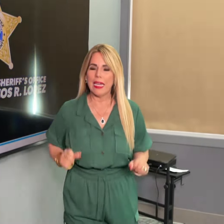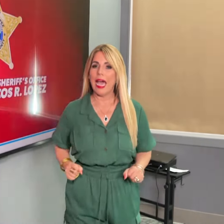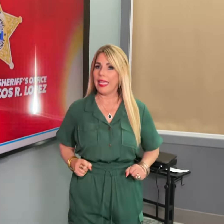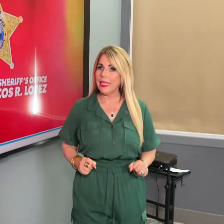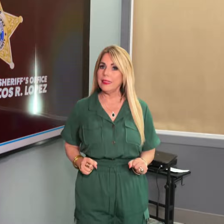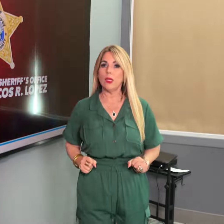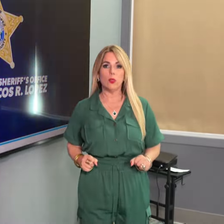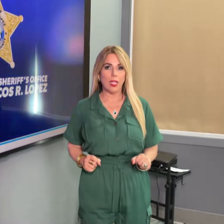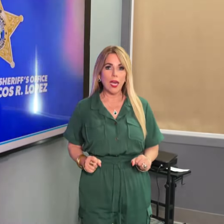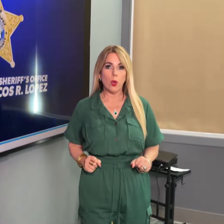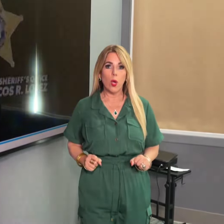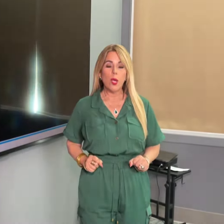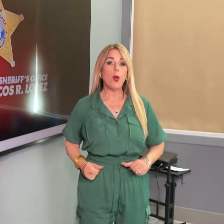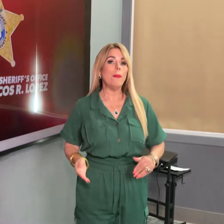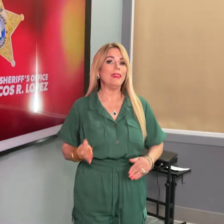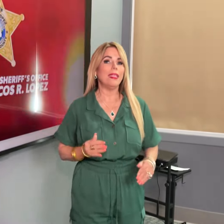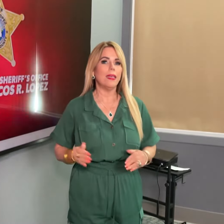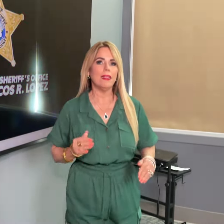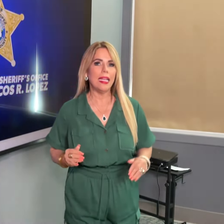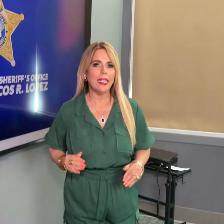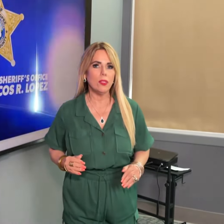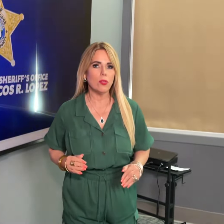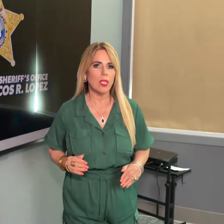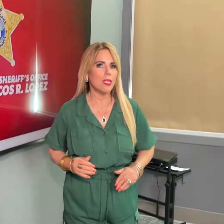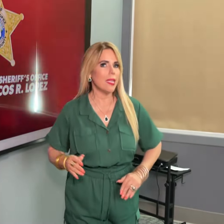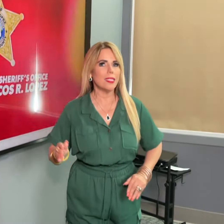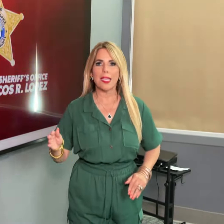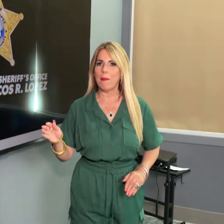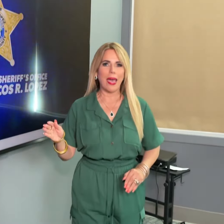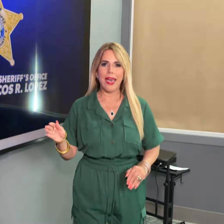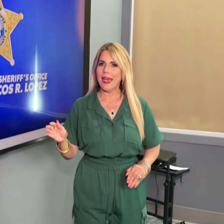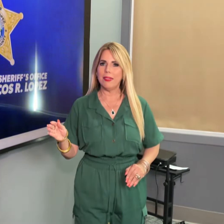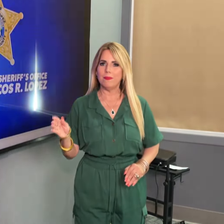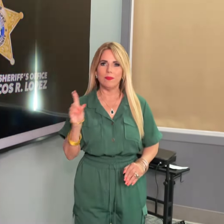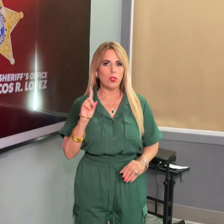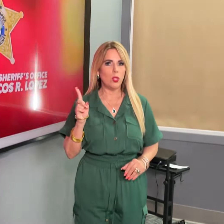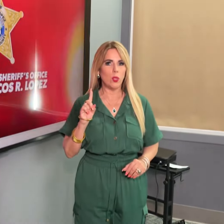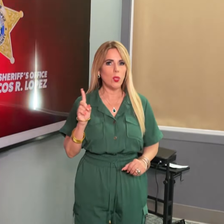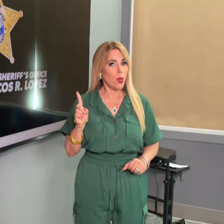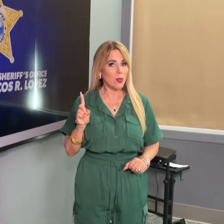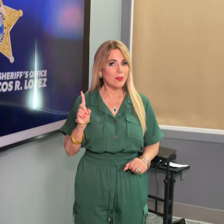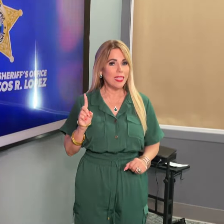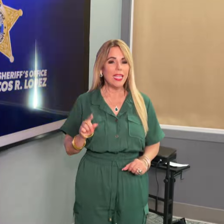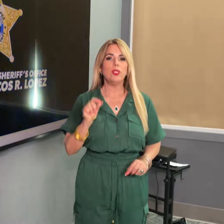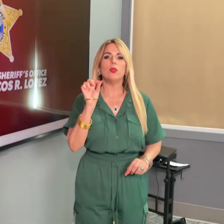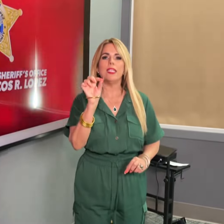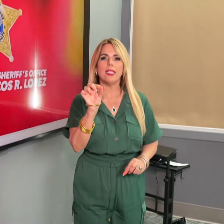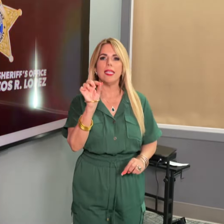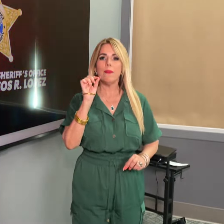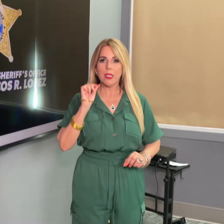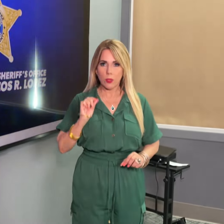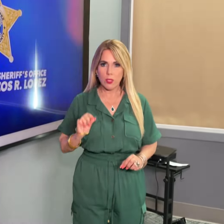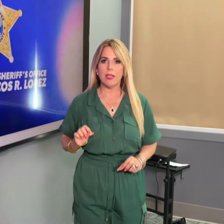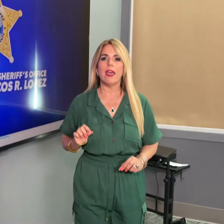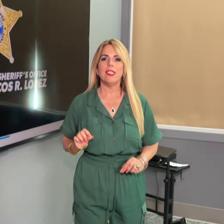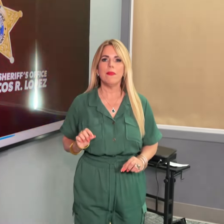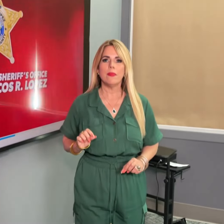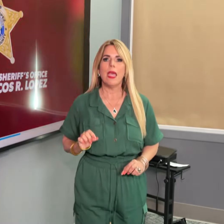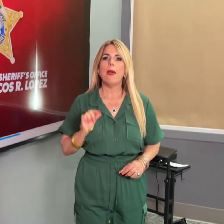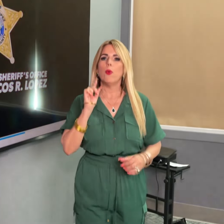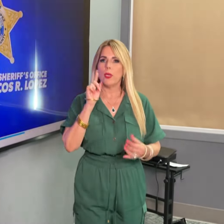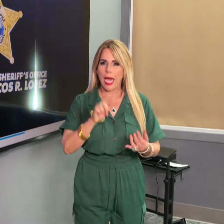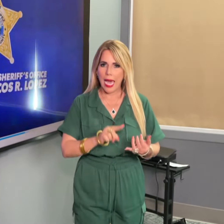venir a este condado cometer delitos y escapar no no no donde quiera que usted